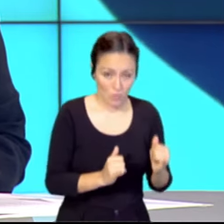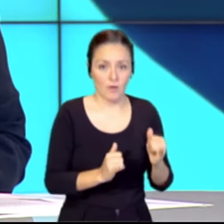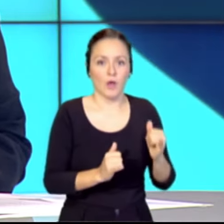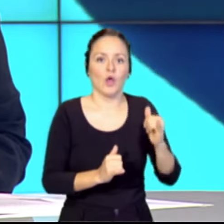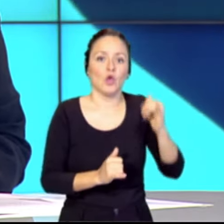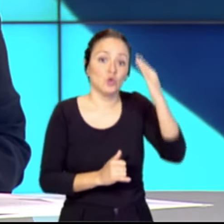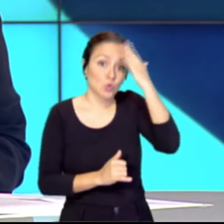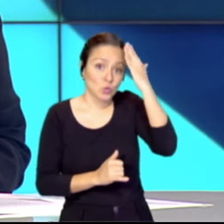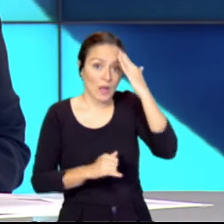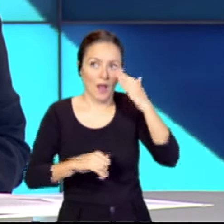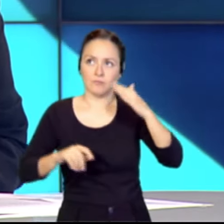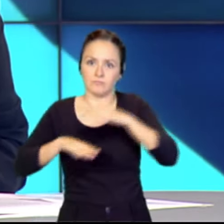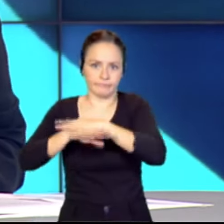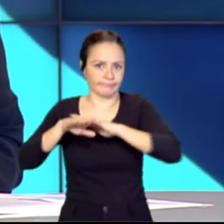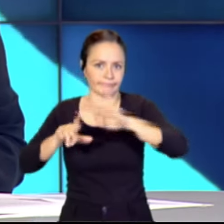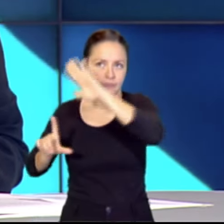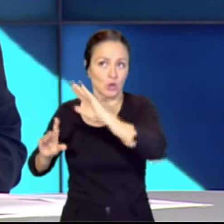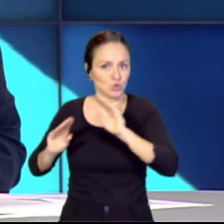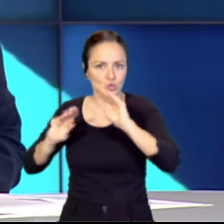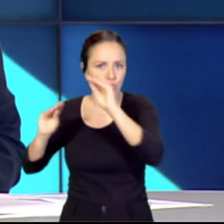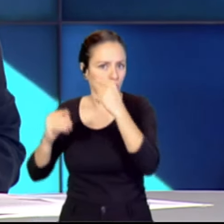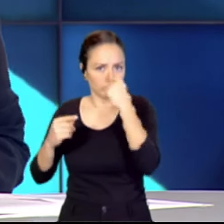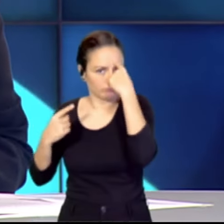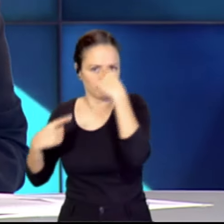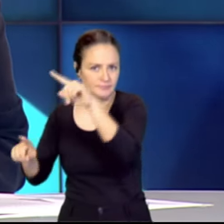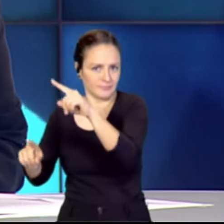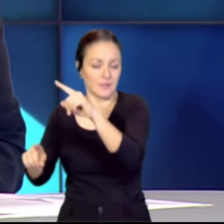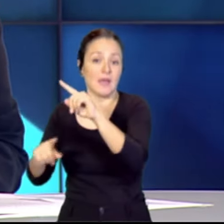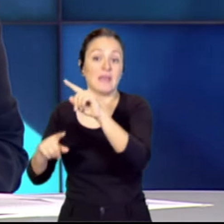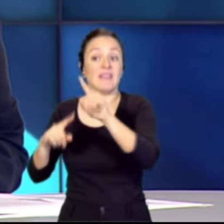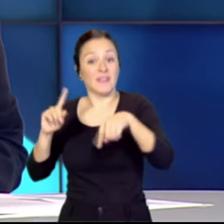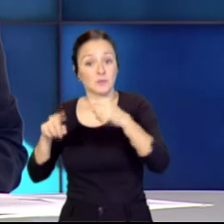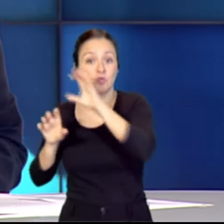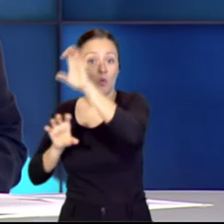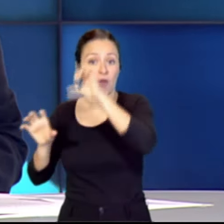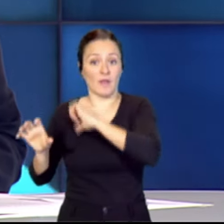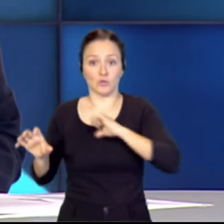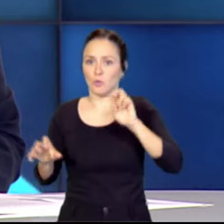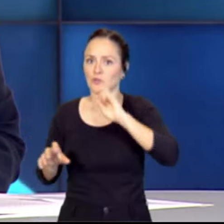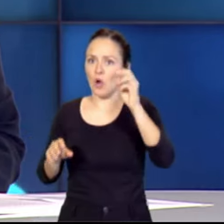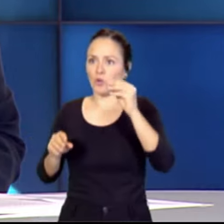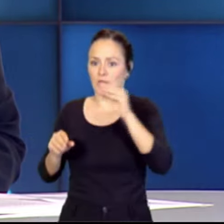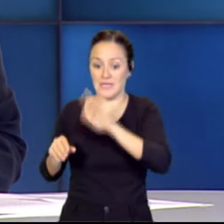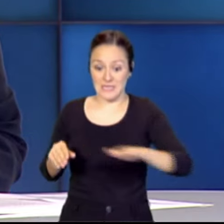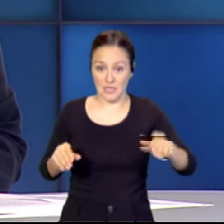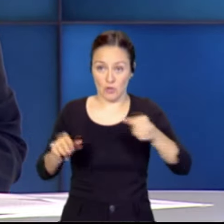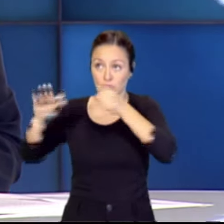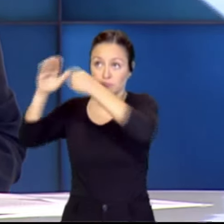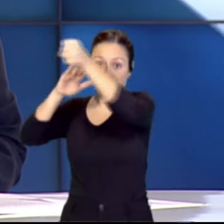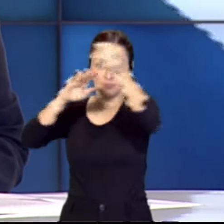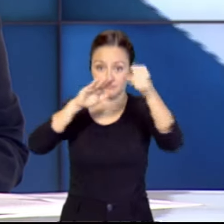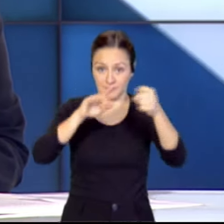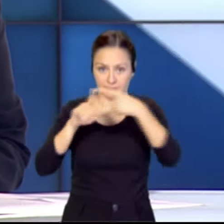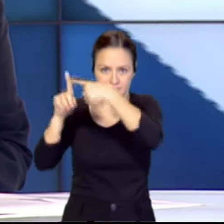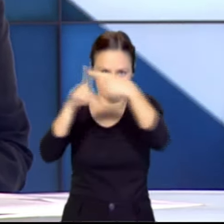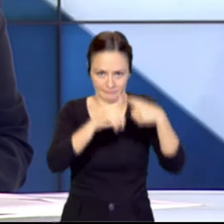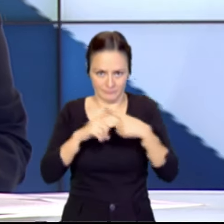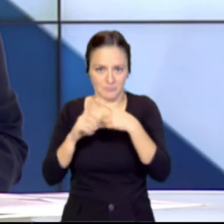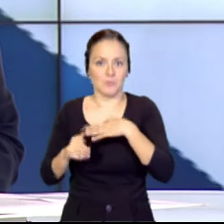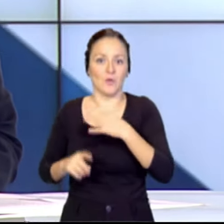al al Estado que pudiera eh derivar a otras comunidades autónomas a esos menores eh Y